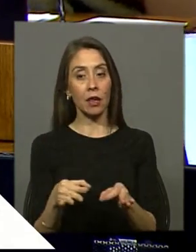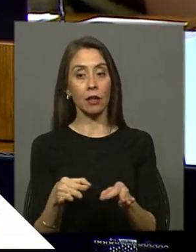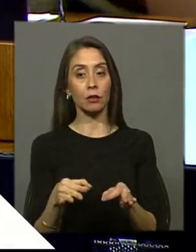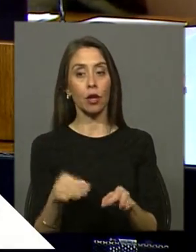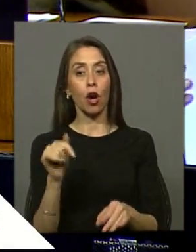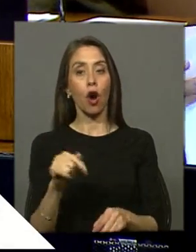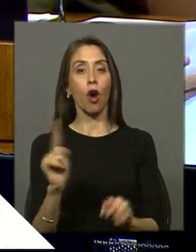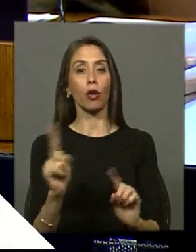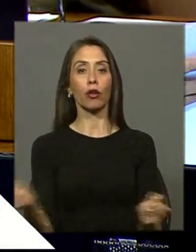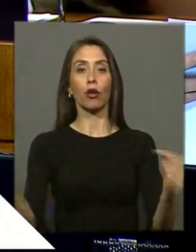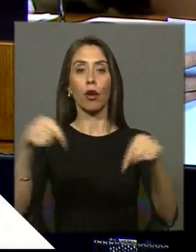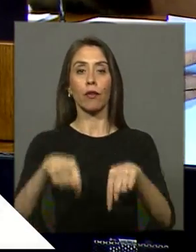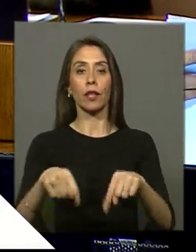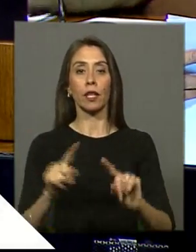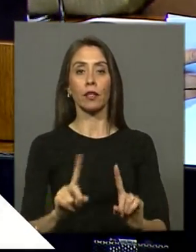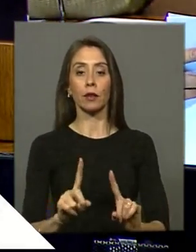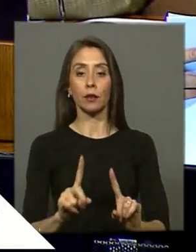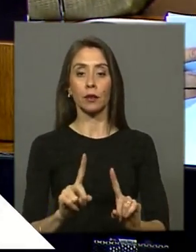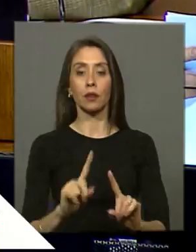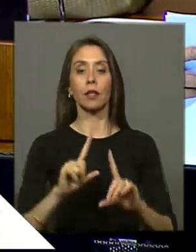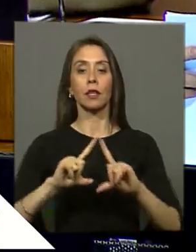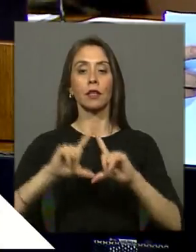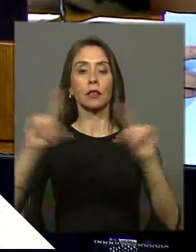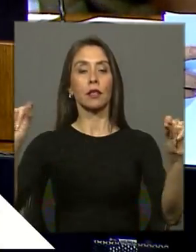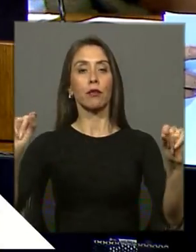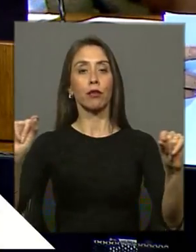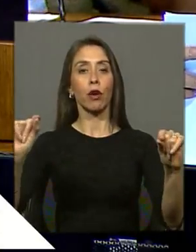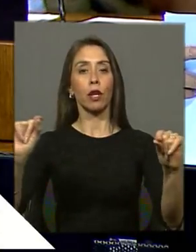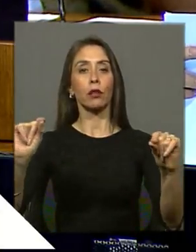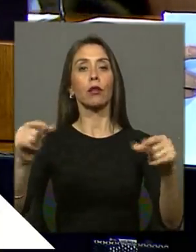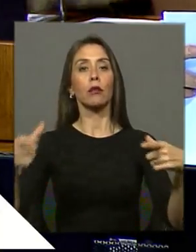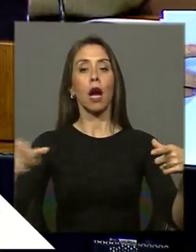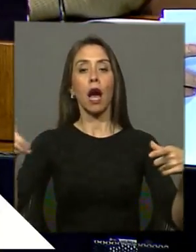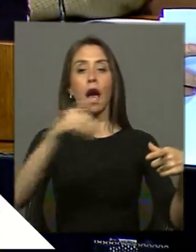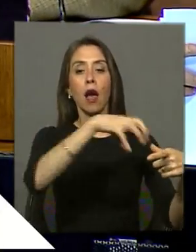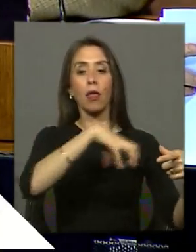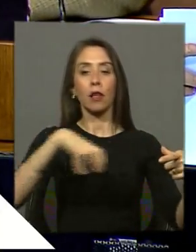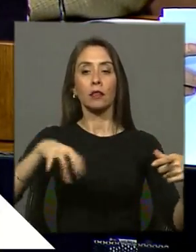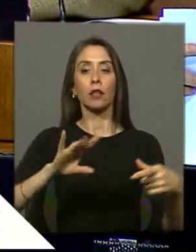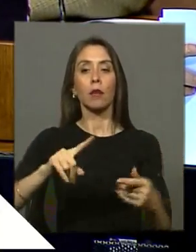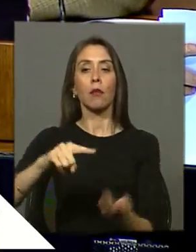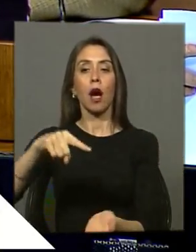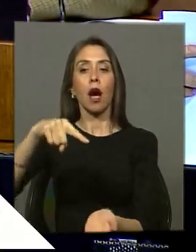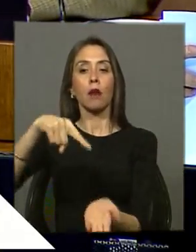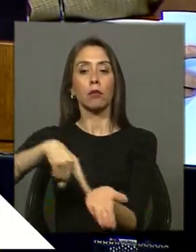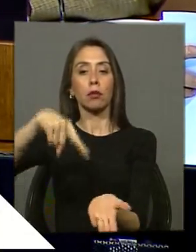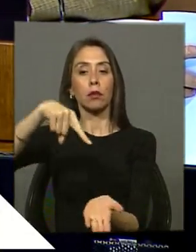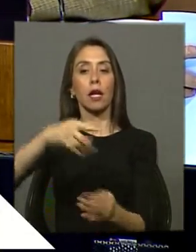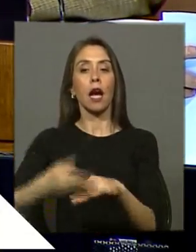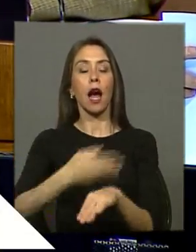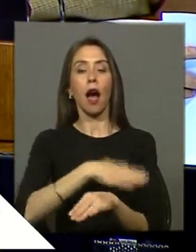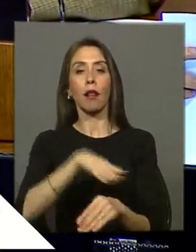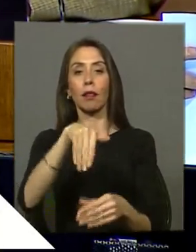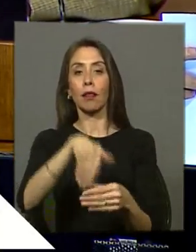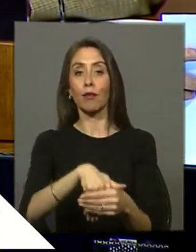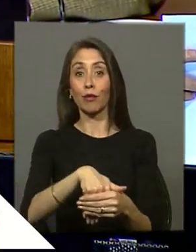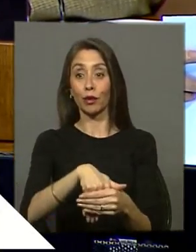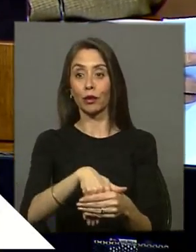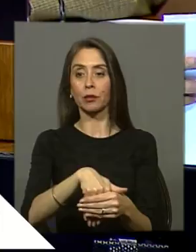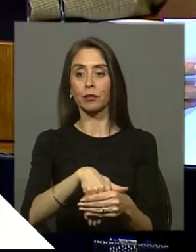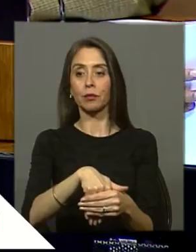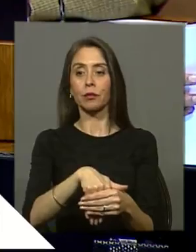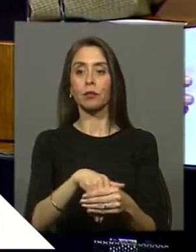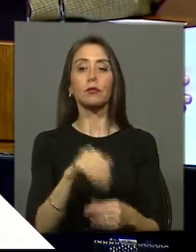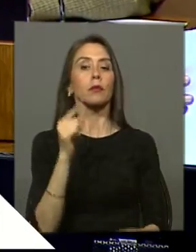hoy día no están en la sala se fueron ya a su distrito vinieron a poner el dedo y se fueron antes de la votación por lo